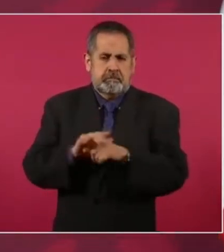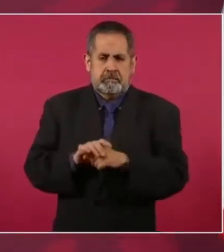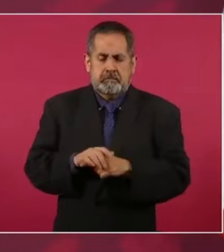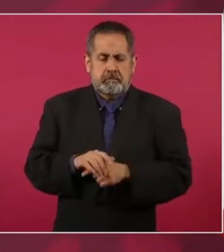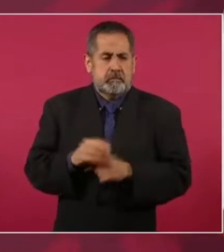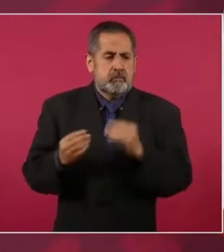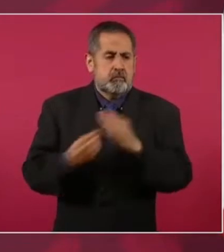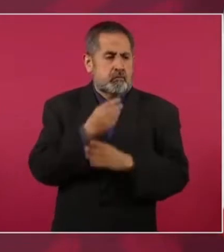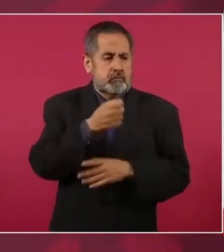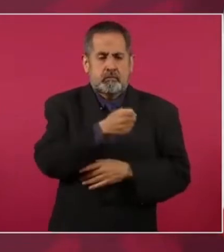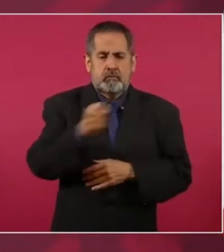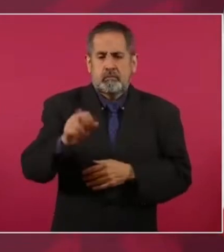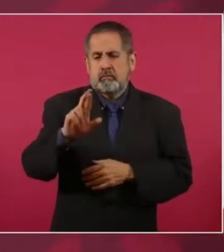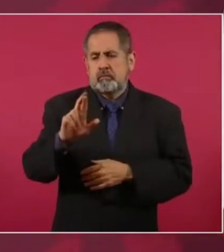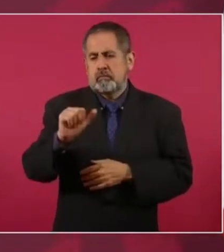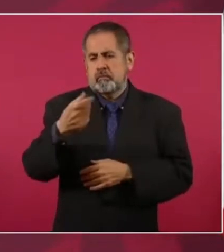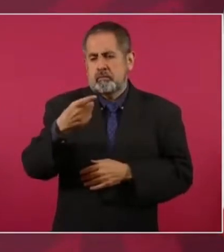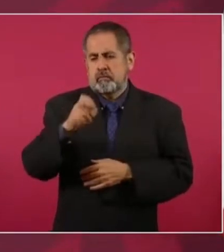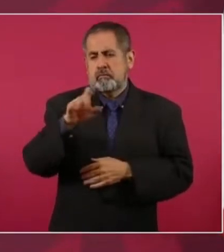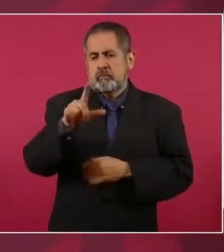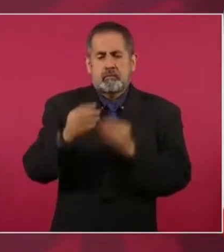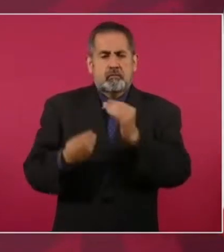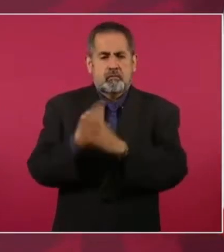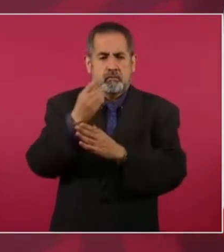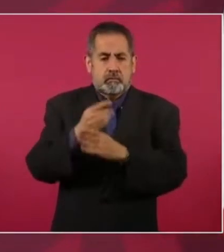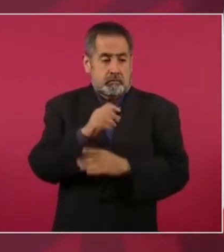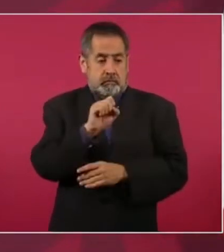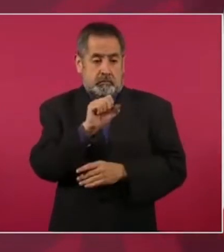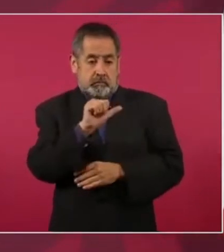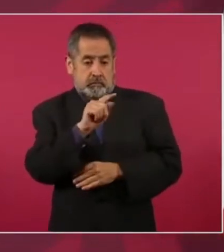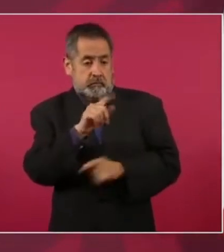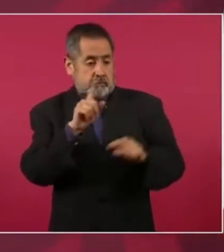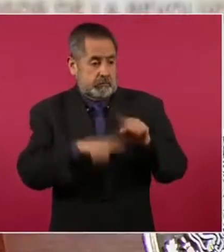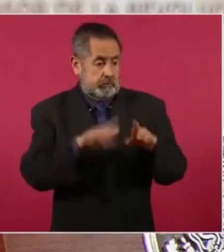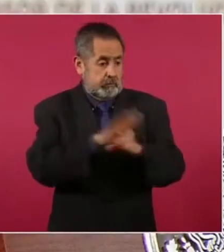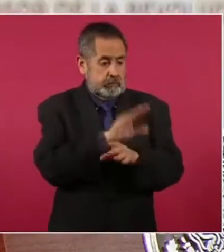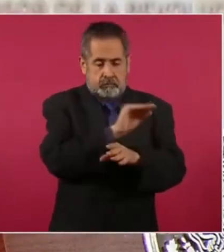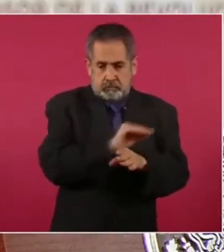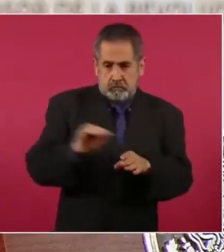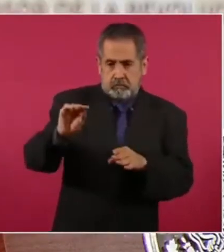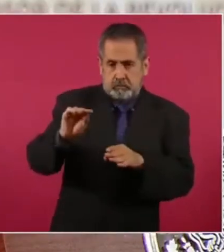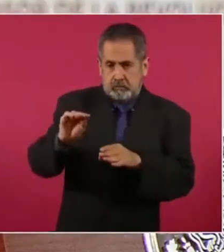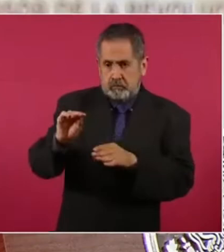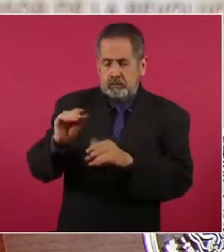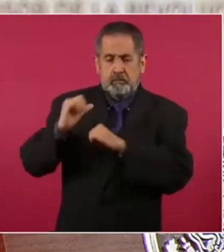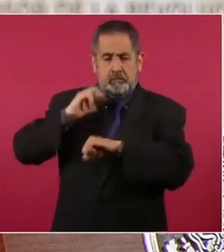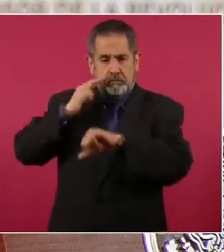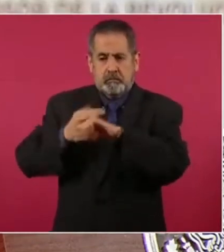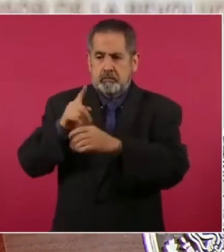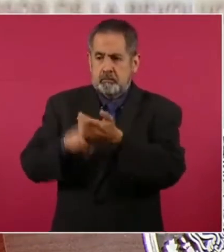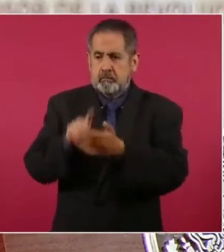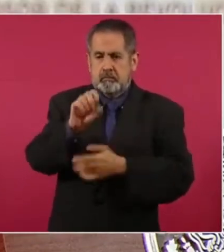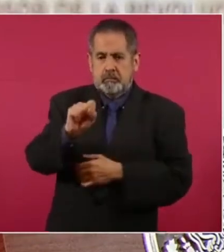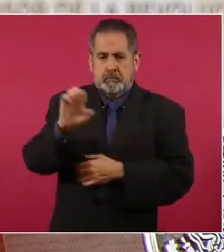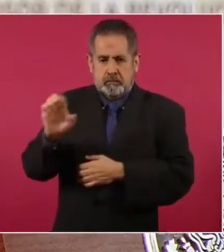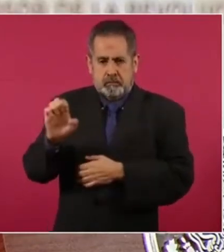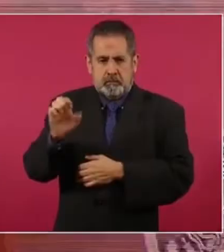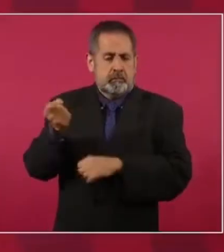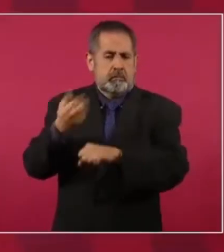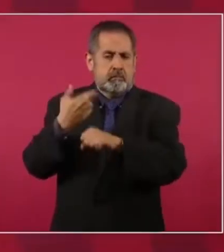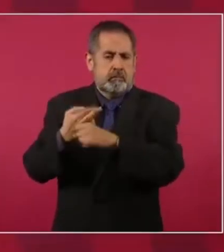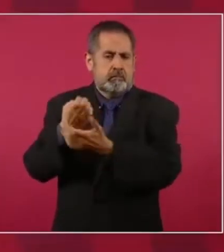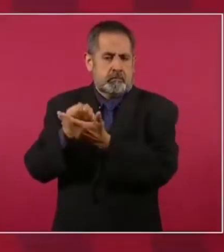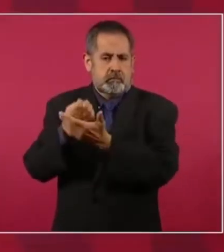Raquel Buenrostro del SAT a la Secretaría de Economía y ella